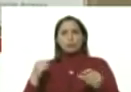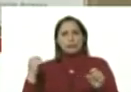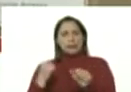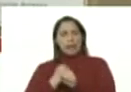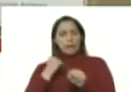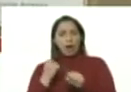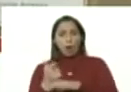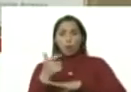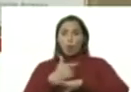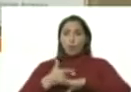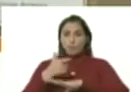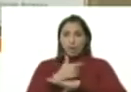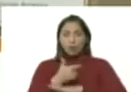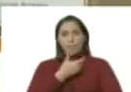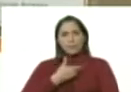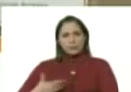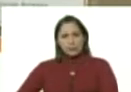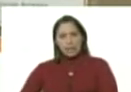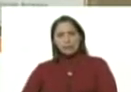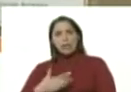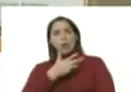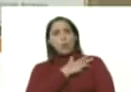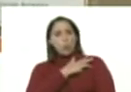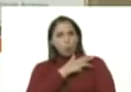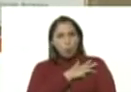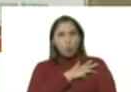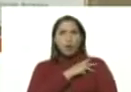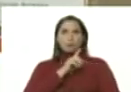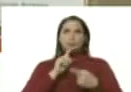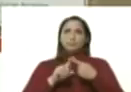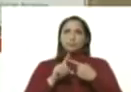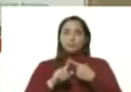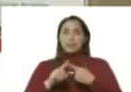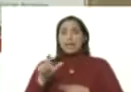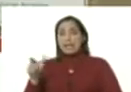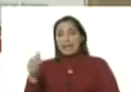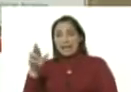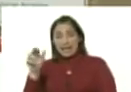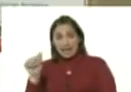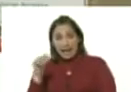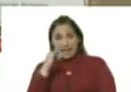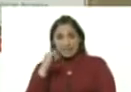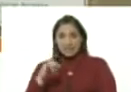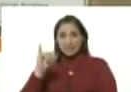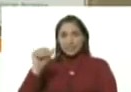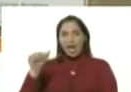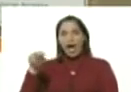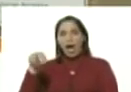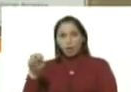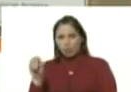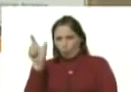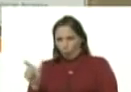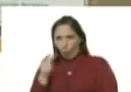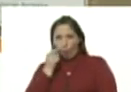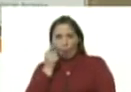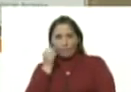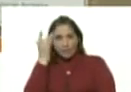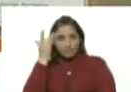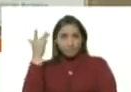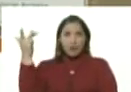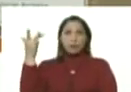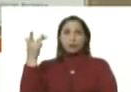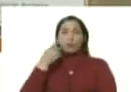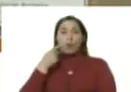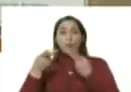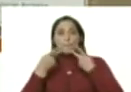los gobiernos del presidente Lula, da Silva, Graciano tuvo la facultad de poder extender la política del hambre